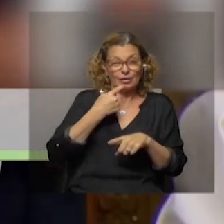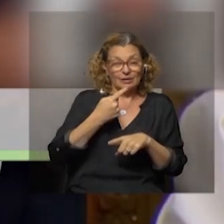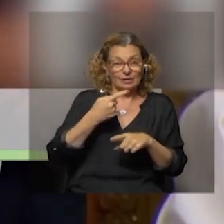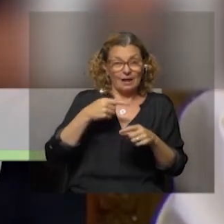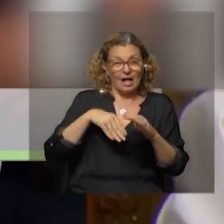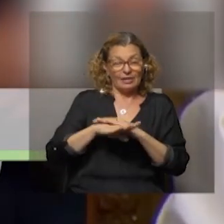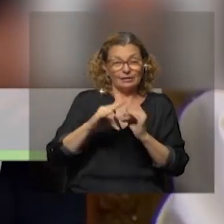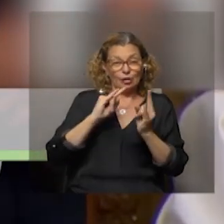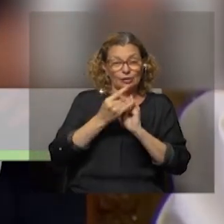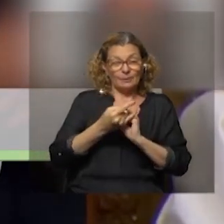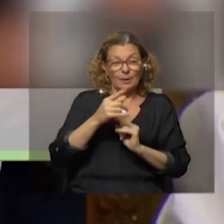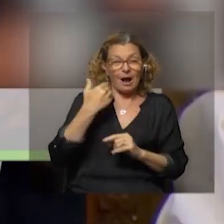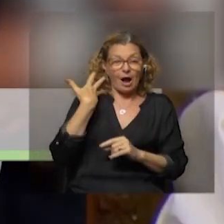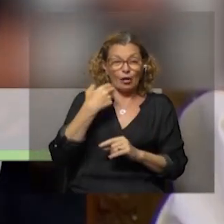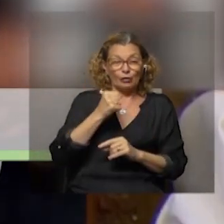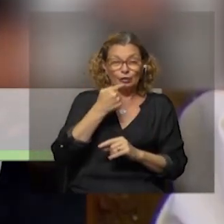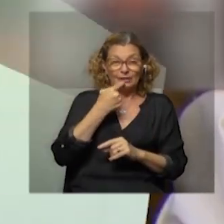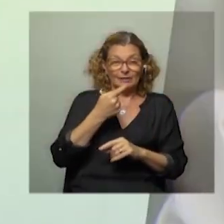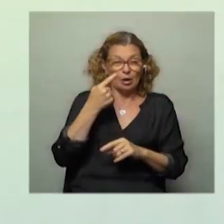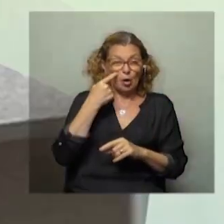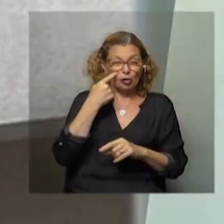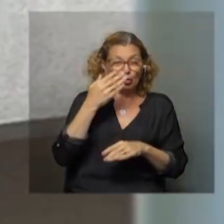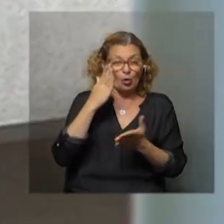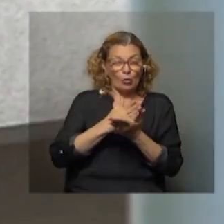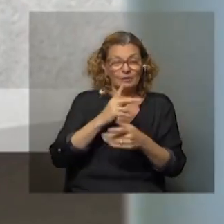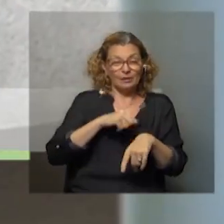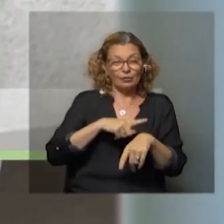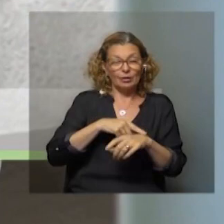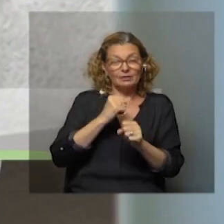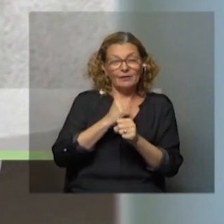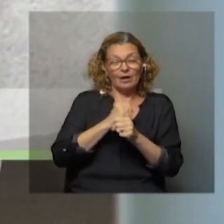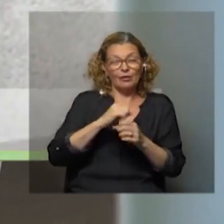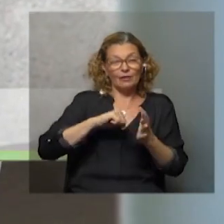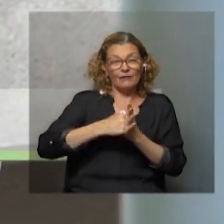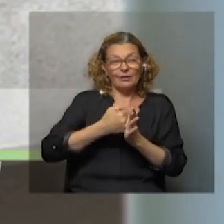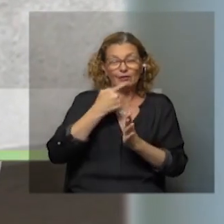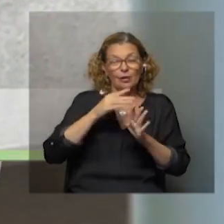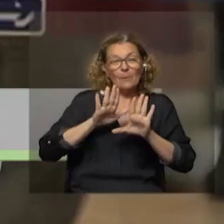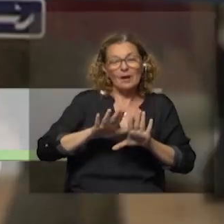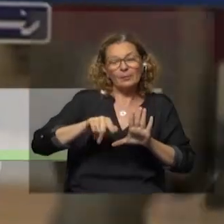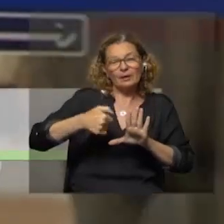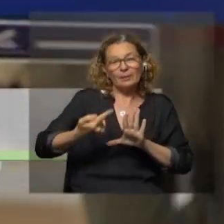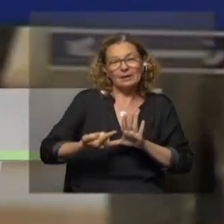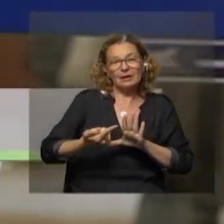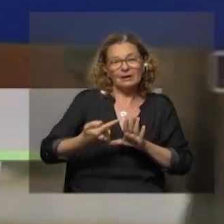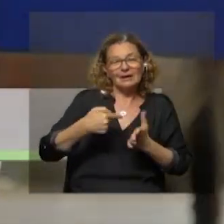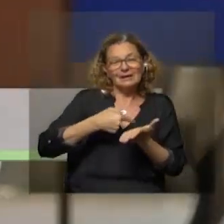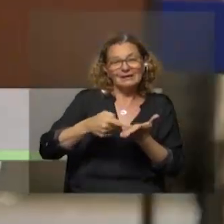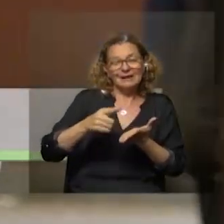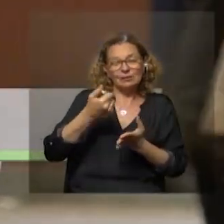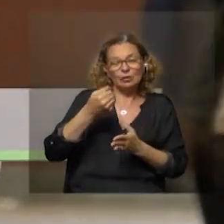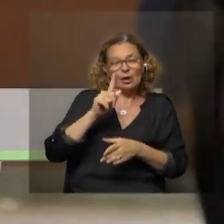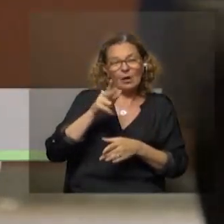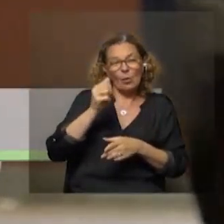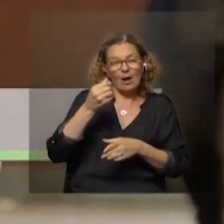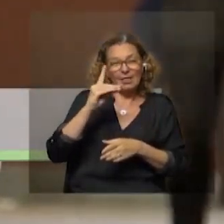la interpelación de agosto y lo que trascendió en las últimas horas los trabajadores bancarios anunciaron un paro para mañana en las sucursales del centro y la aguada